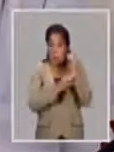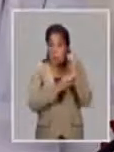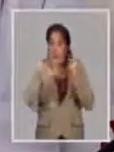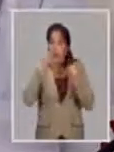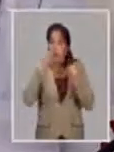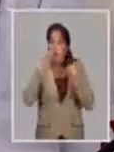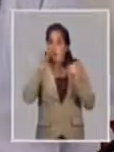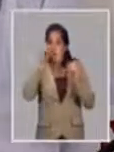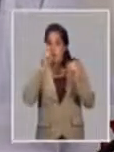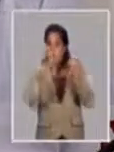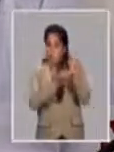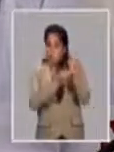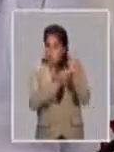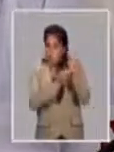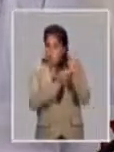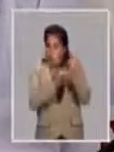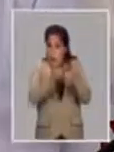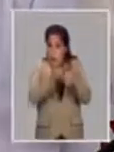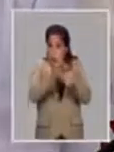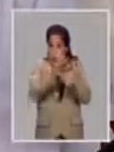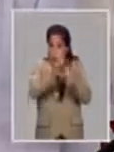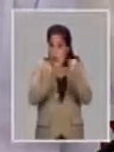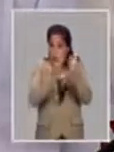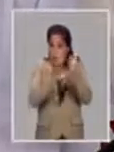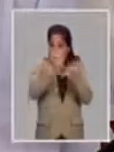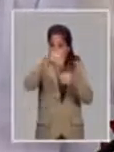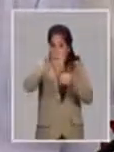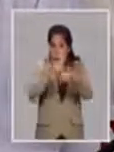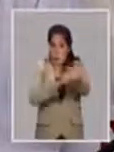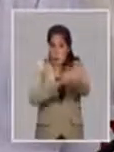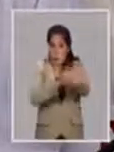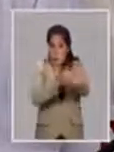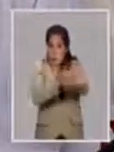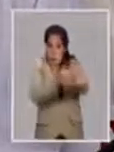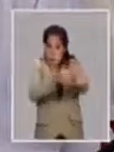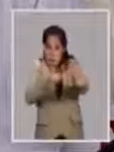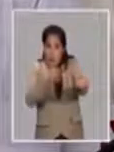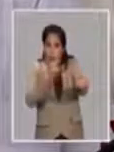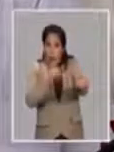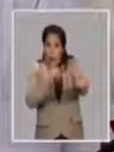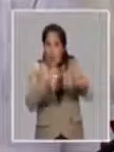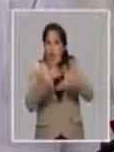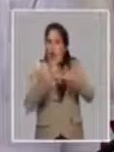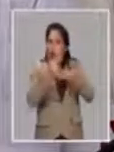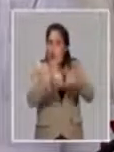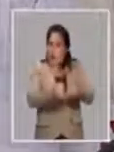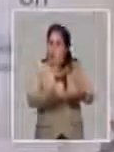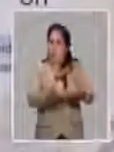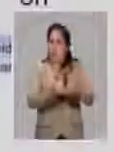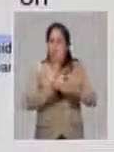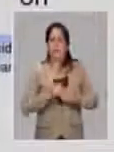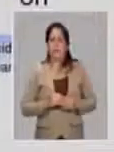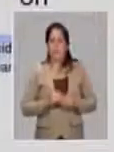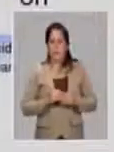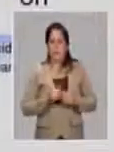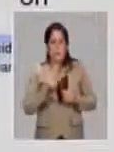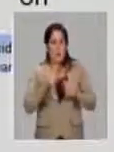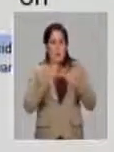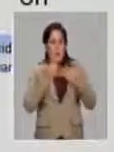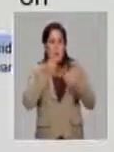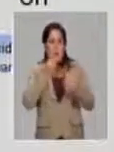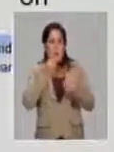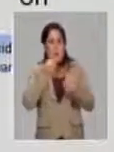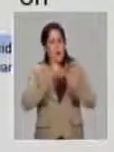proteína RBD, que es la forma, digamos, simple de mencionarla, se ayuda con el gel de hidróxido de aluminio, que es